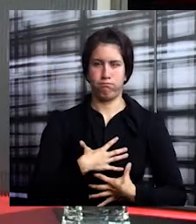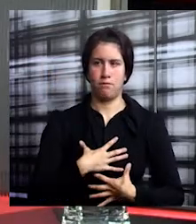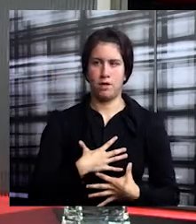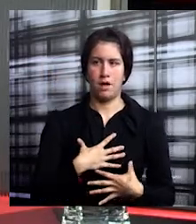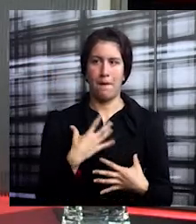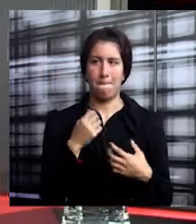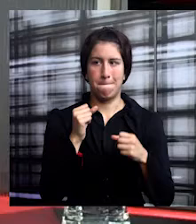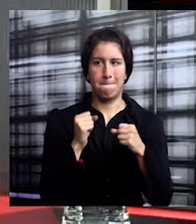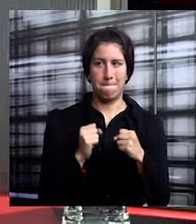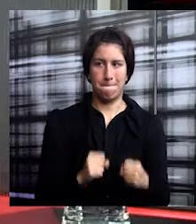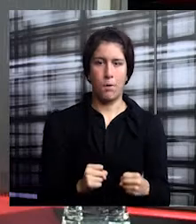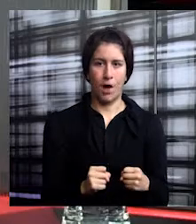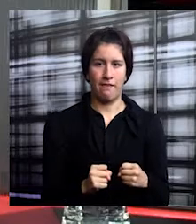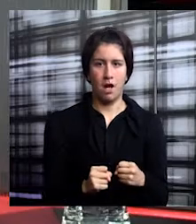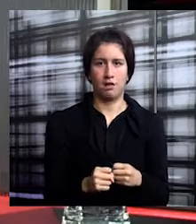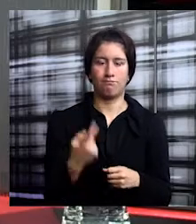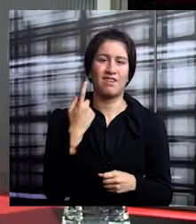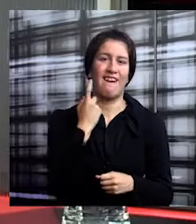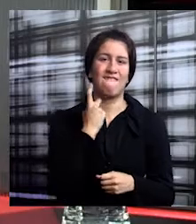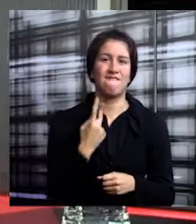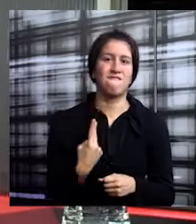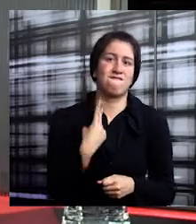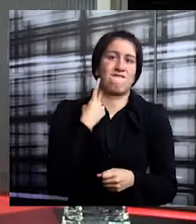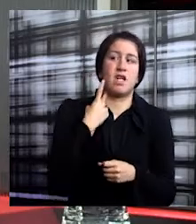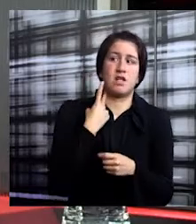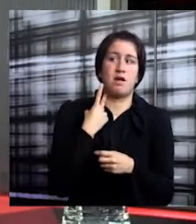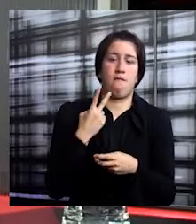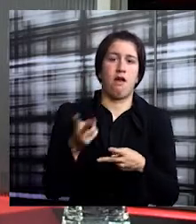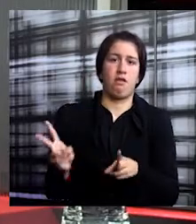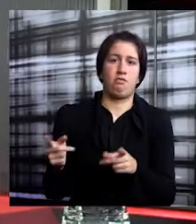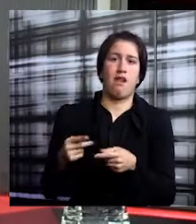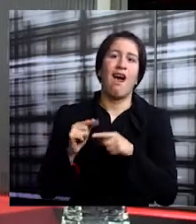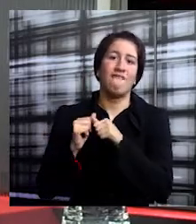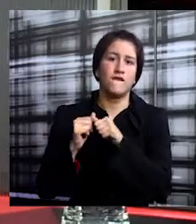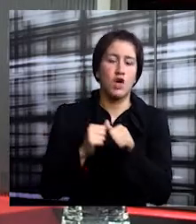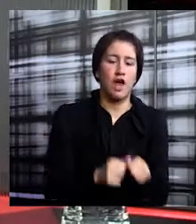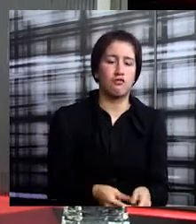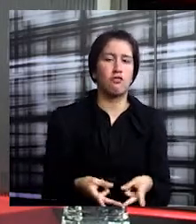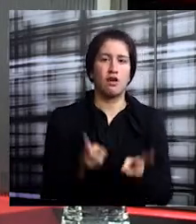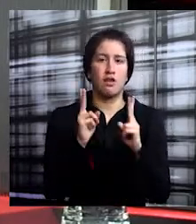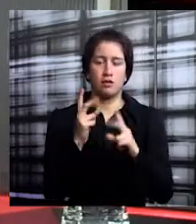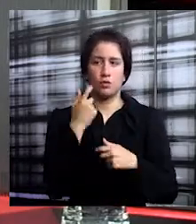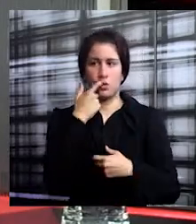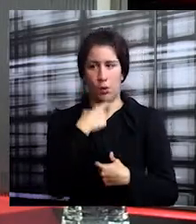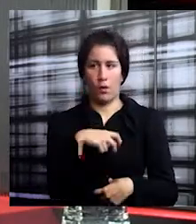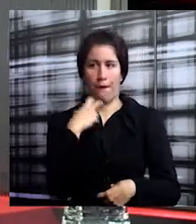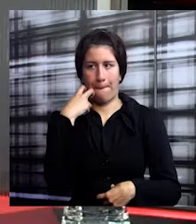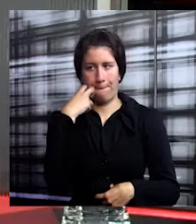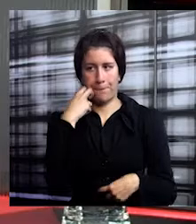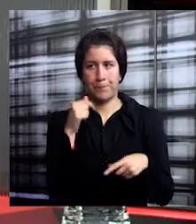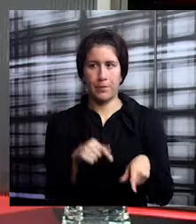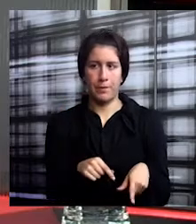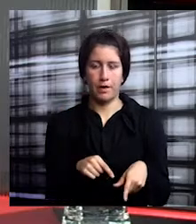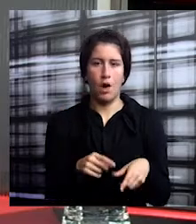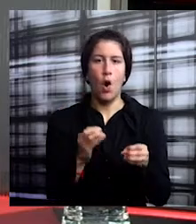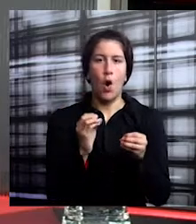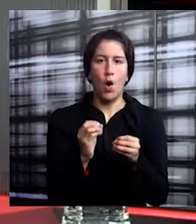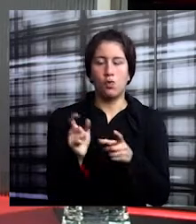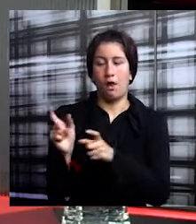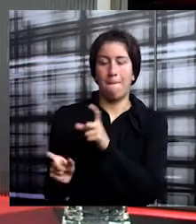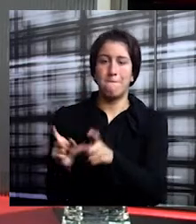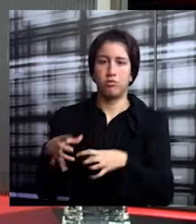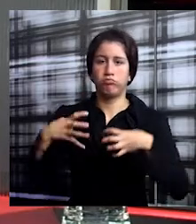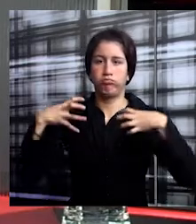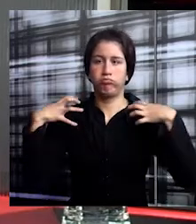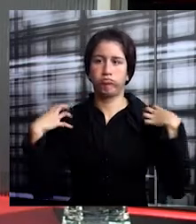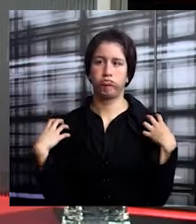humanos, pero por regla general no la cometen el Estado o sus agentes, o aquellos que de facto, por ejemplo, después de un golpe o de una guerrilla, se